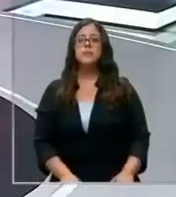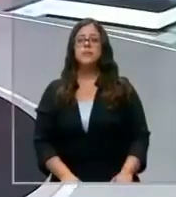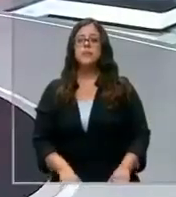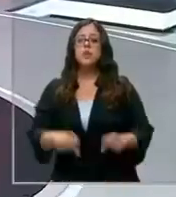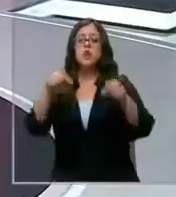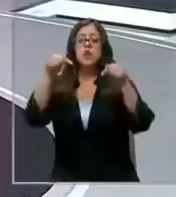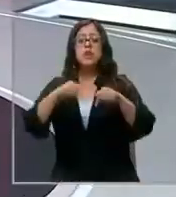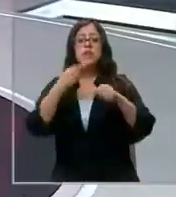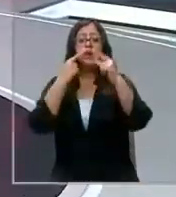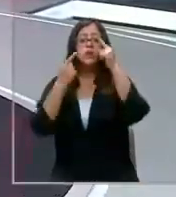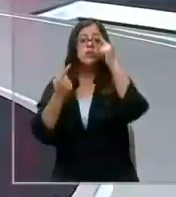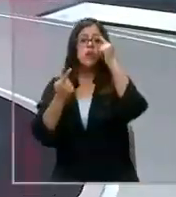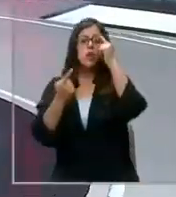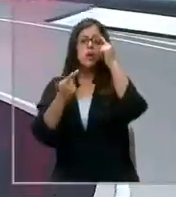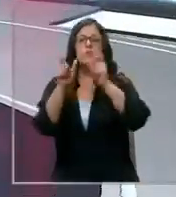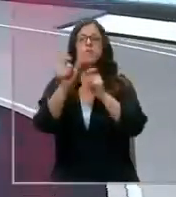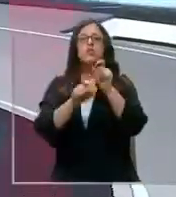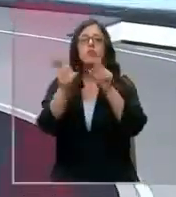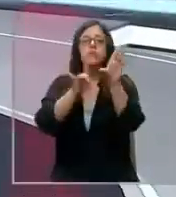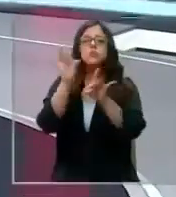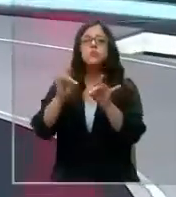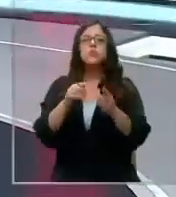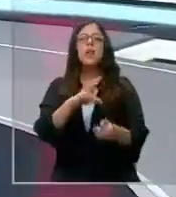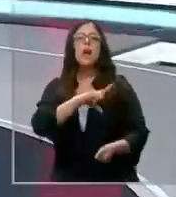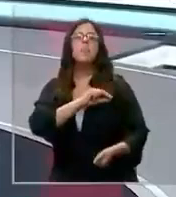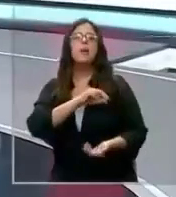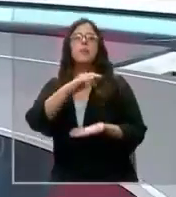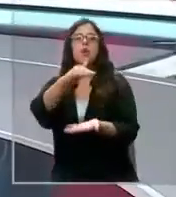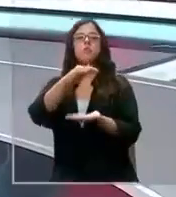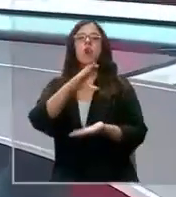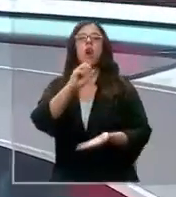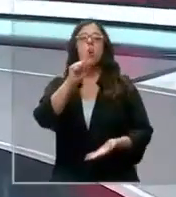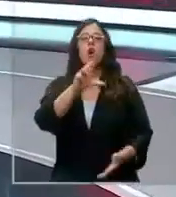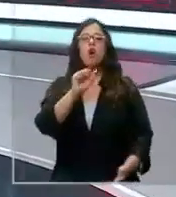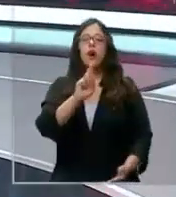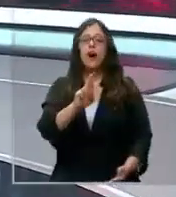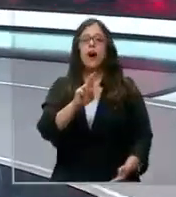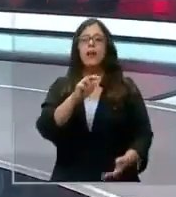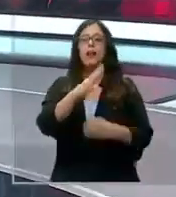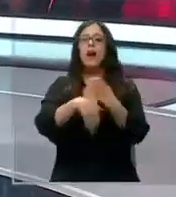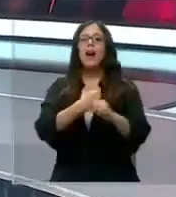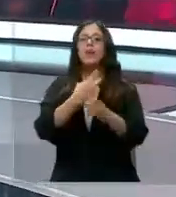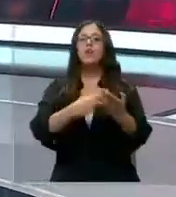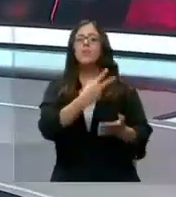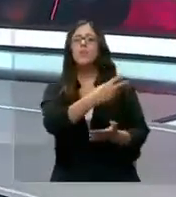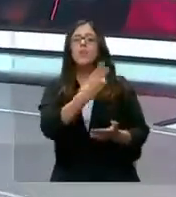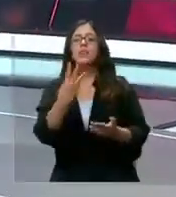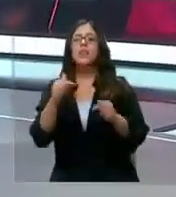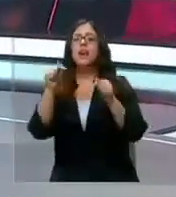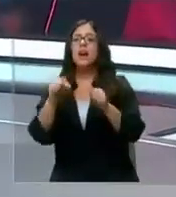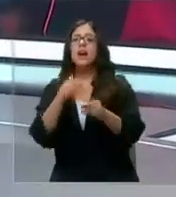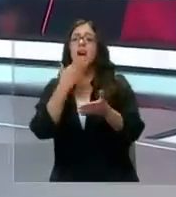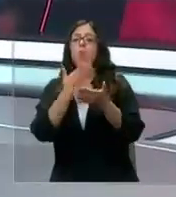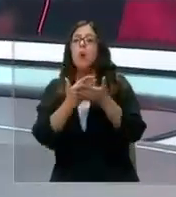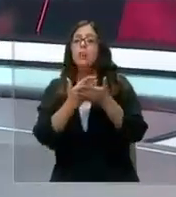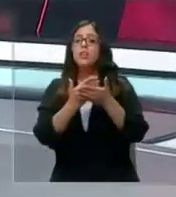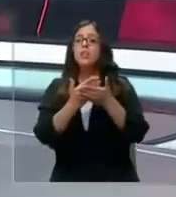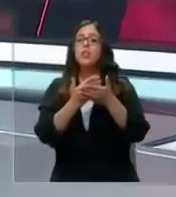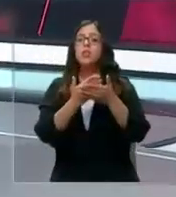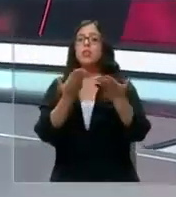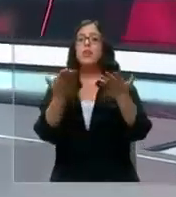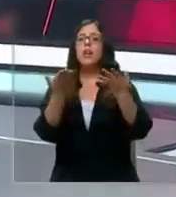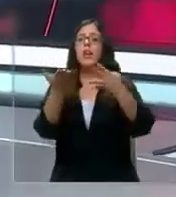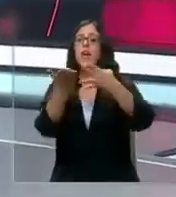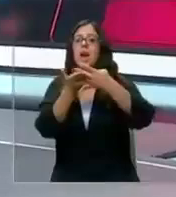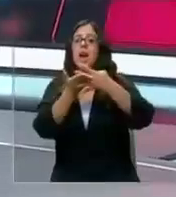Bueno, y hoy se conocieron los nominados a los premios Oscar en su versión 2023, una premiación que se va a llevar a cabo a mediados del mes de marzo y